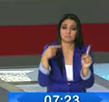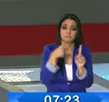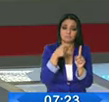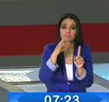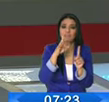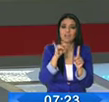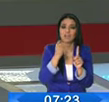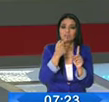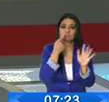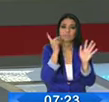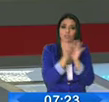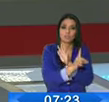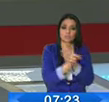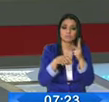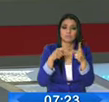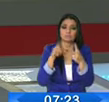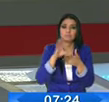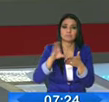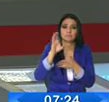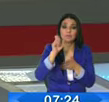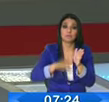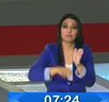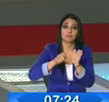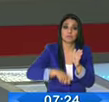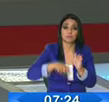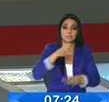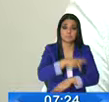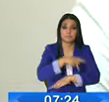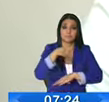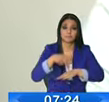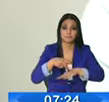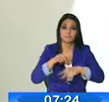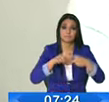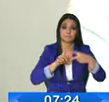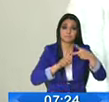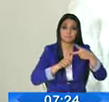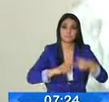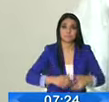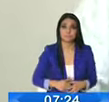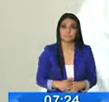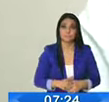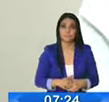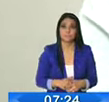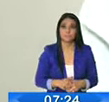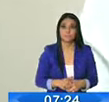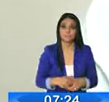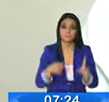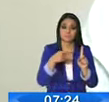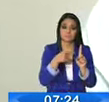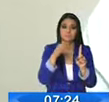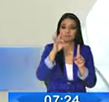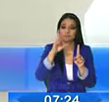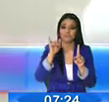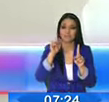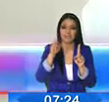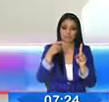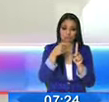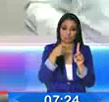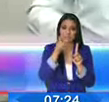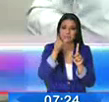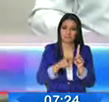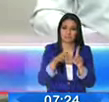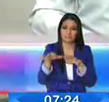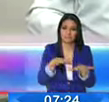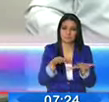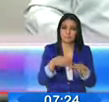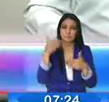mini vicencio y el colegio de abogados de pichincha el activista político fernando villavicencio dice haber dejado de